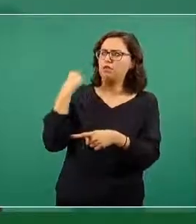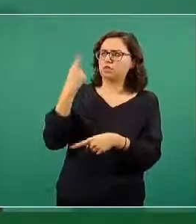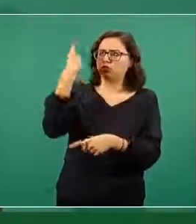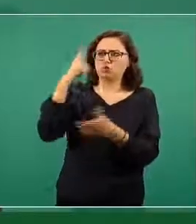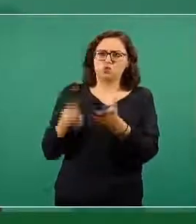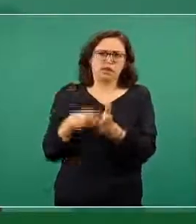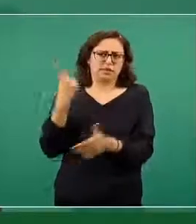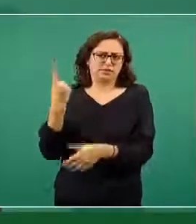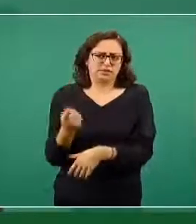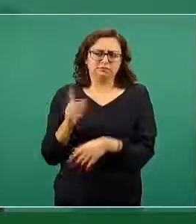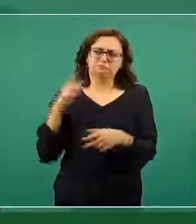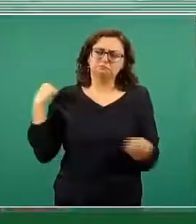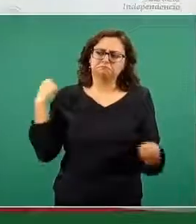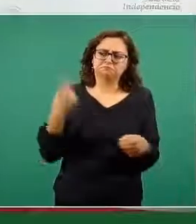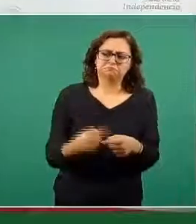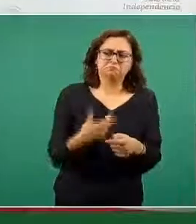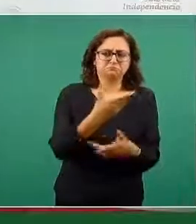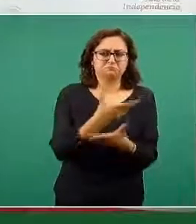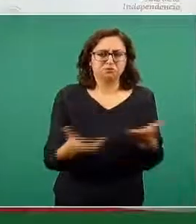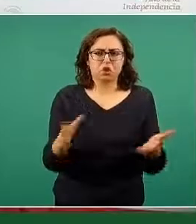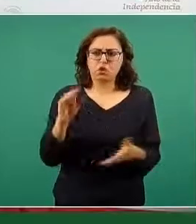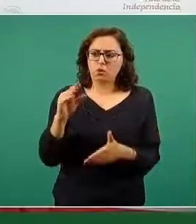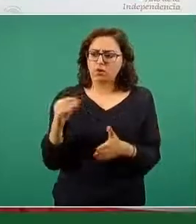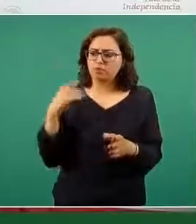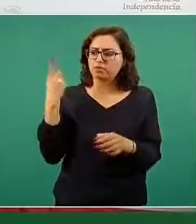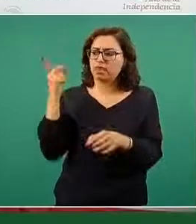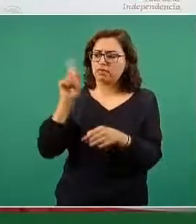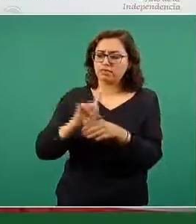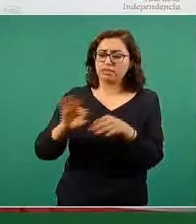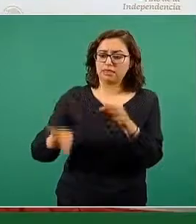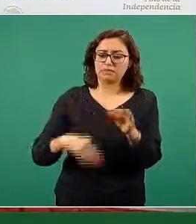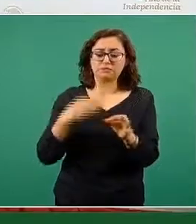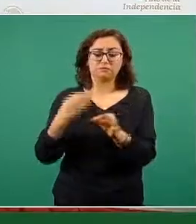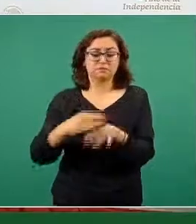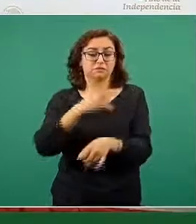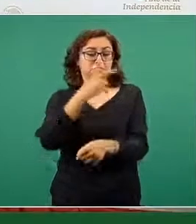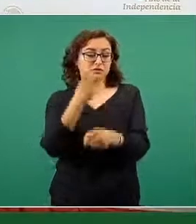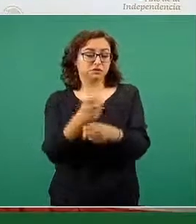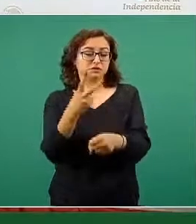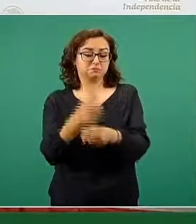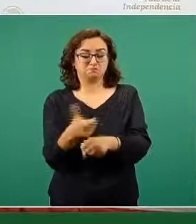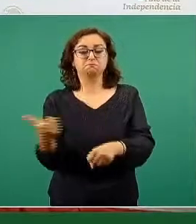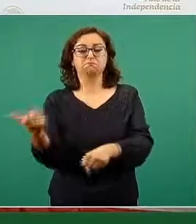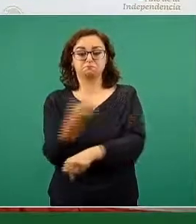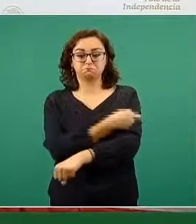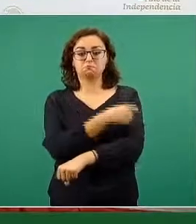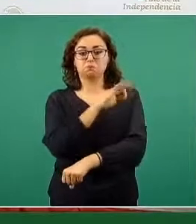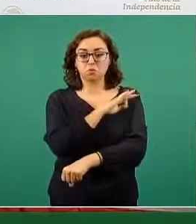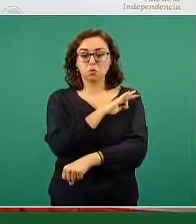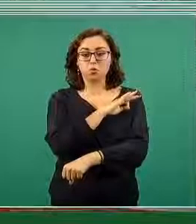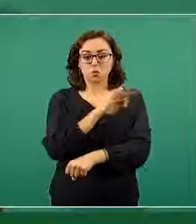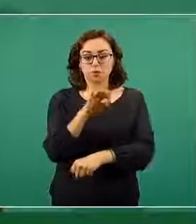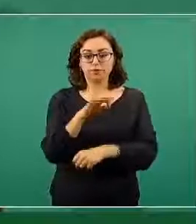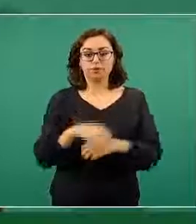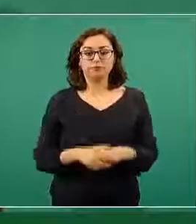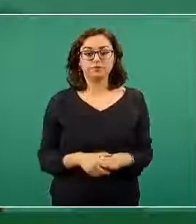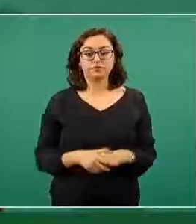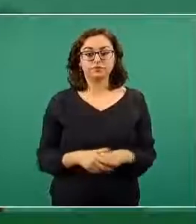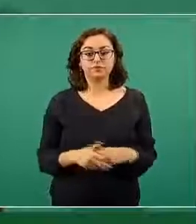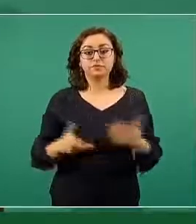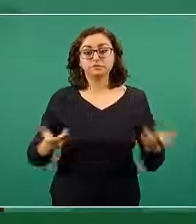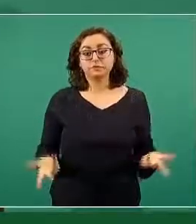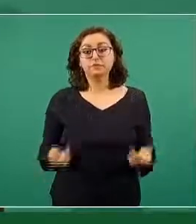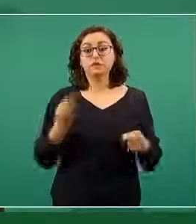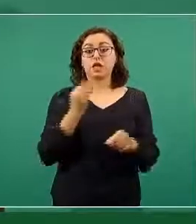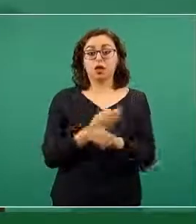esa segunda dosis y ahora que se inicia con el grupo de edad de